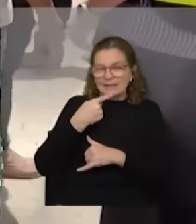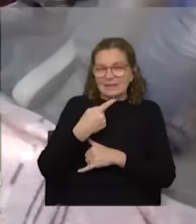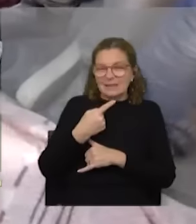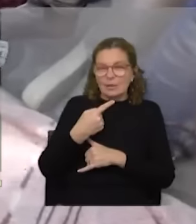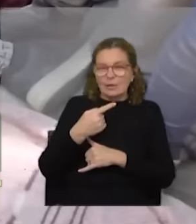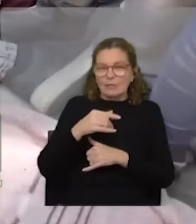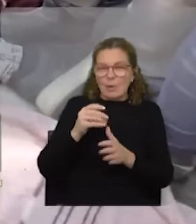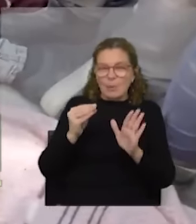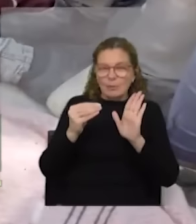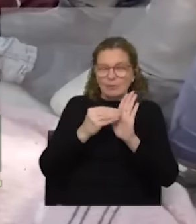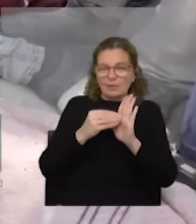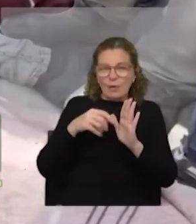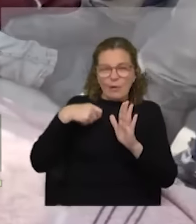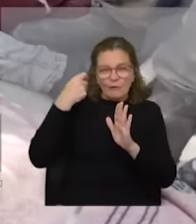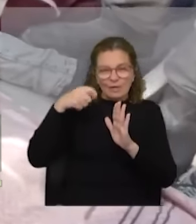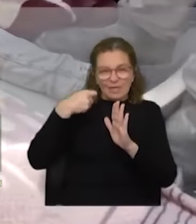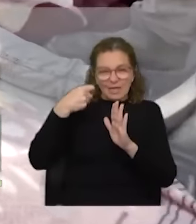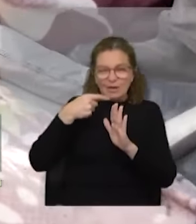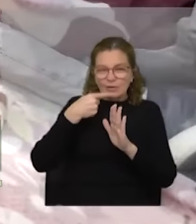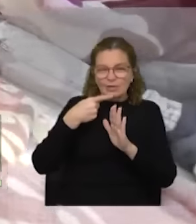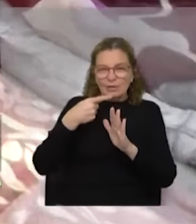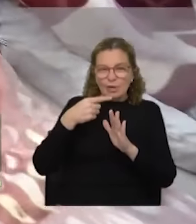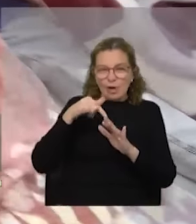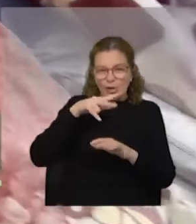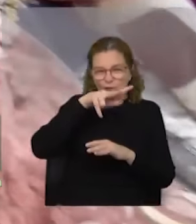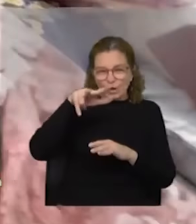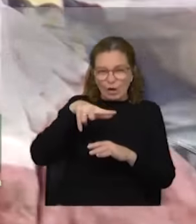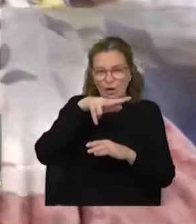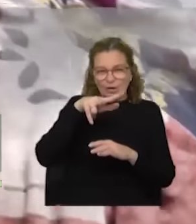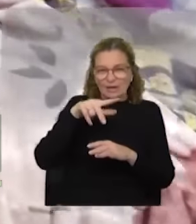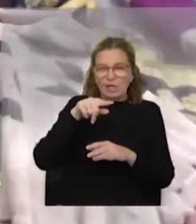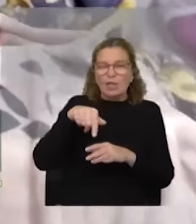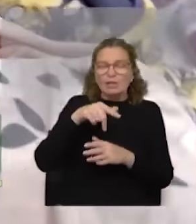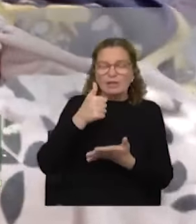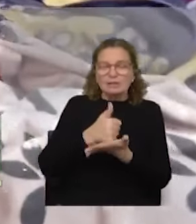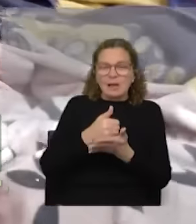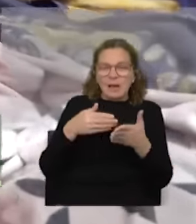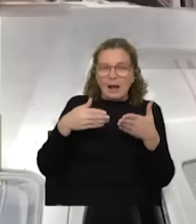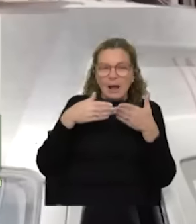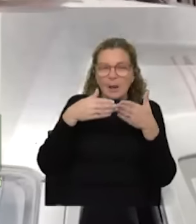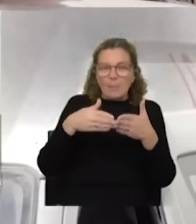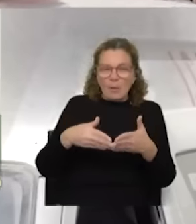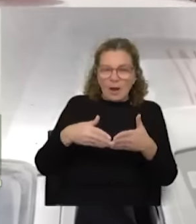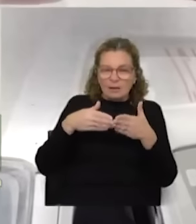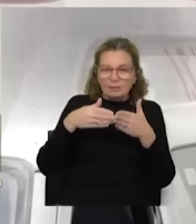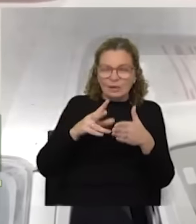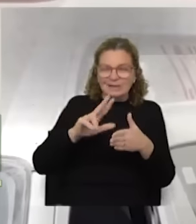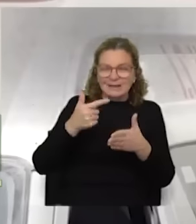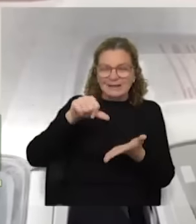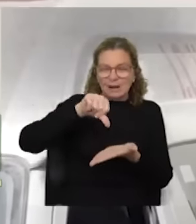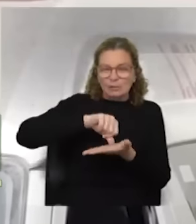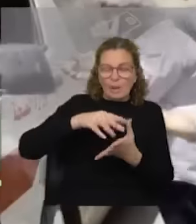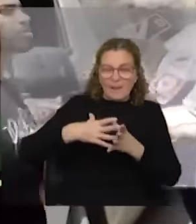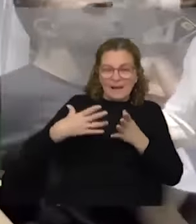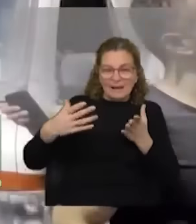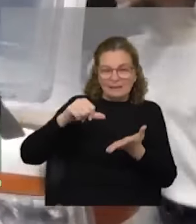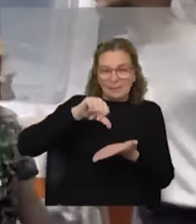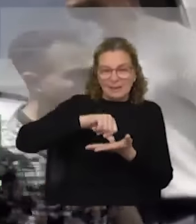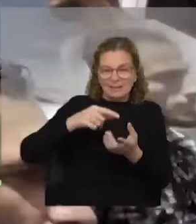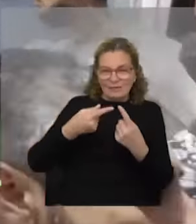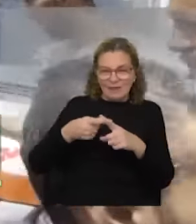fue la publicación de un video amenazador hecho con drones de jes bolá donde aparece el puerto de jaisa tercera ciudad más grande del país y